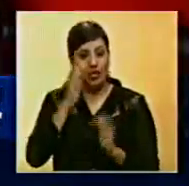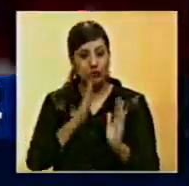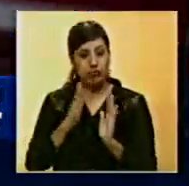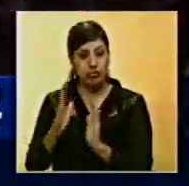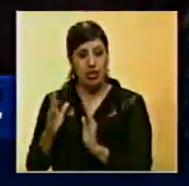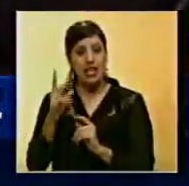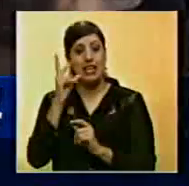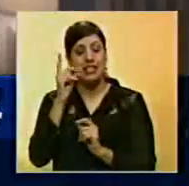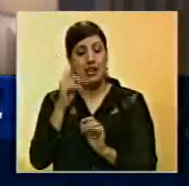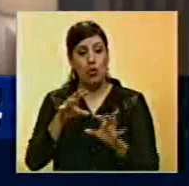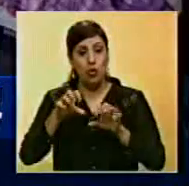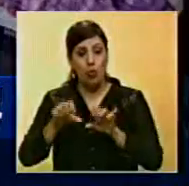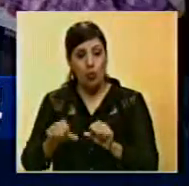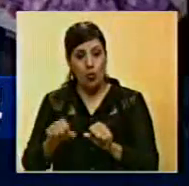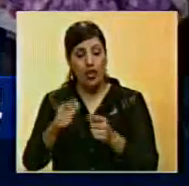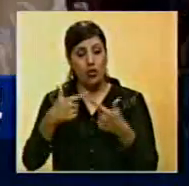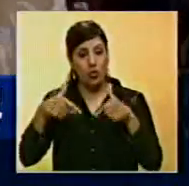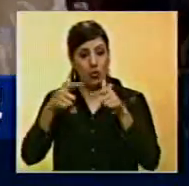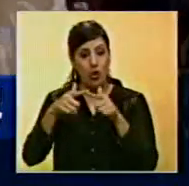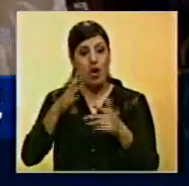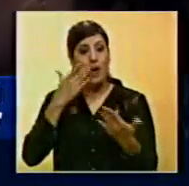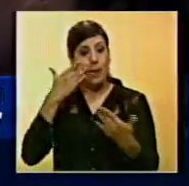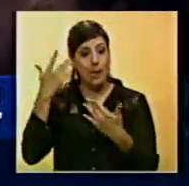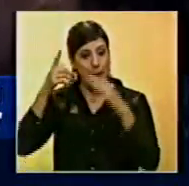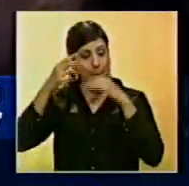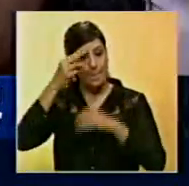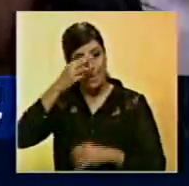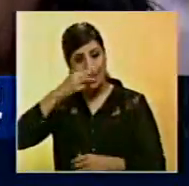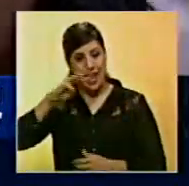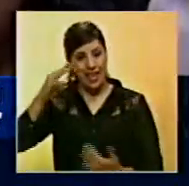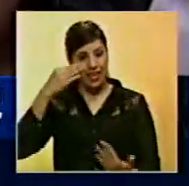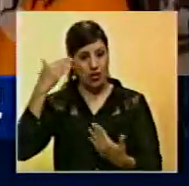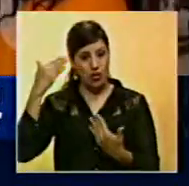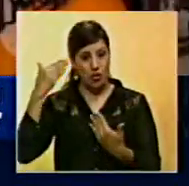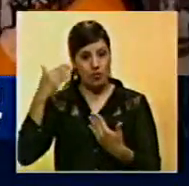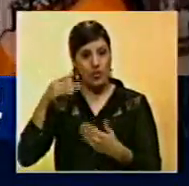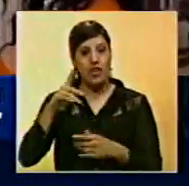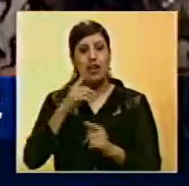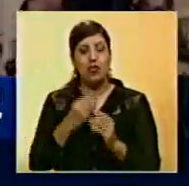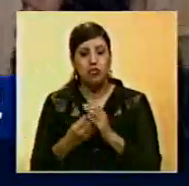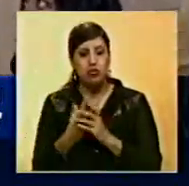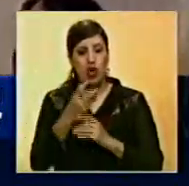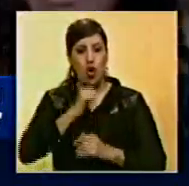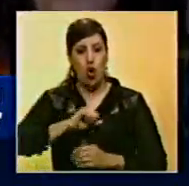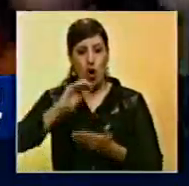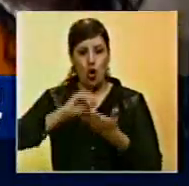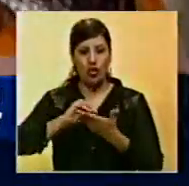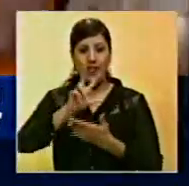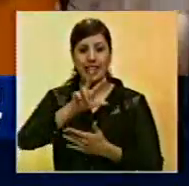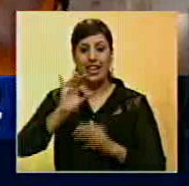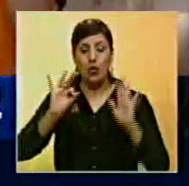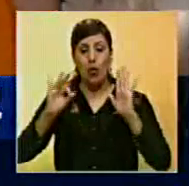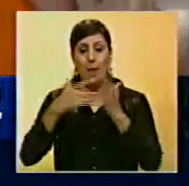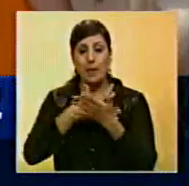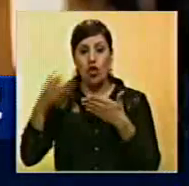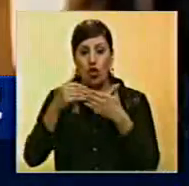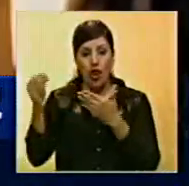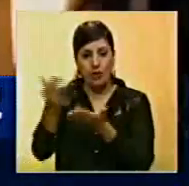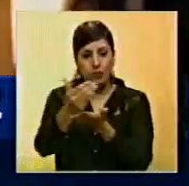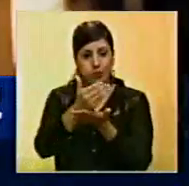En segundo puesto se ubicó la cinta del mexicano Alejandro González Iñárritu, El Renacido, que obtuvo 39 millones de